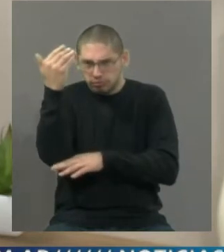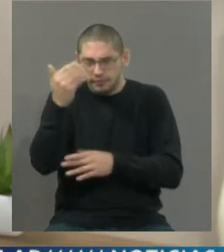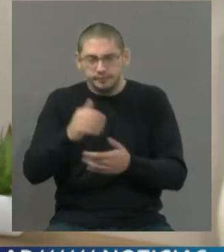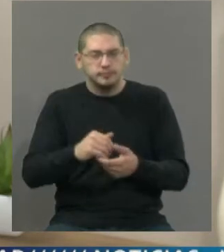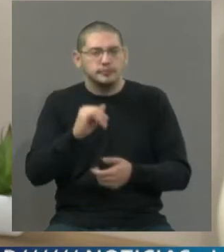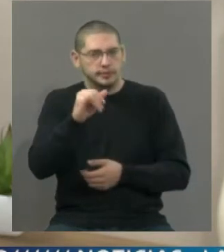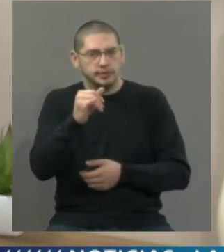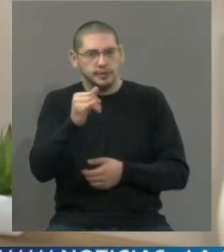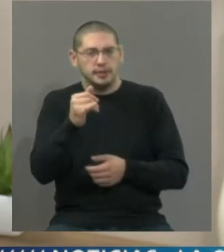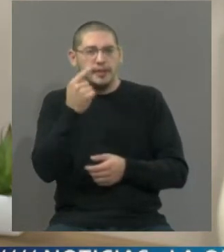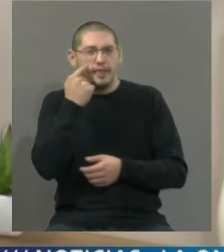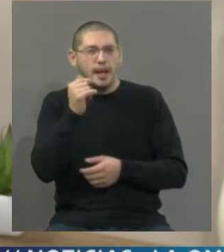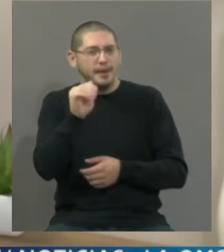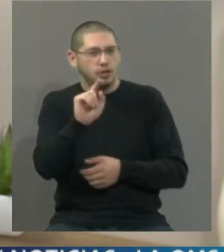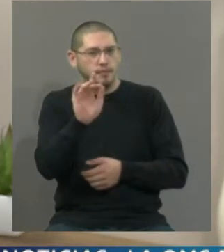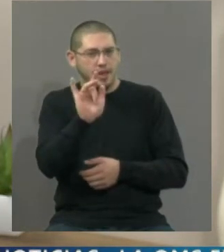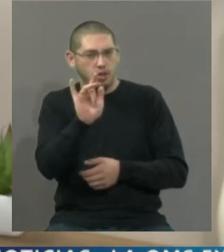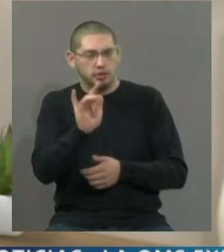día cae miércoles. El